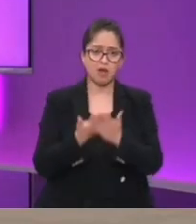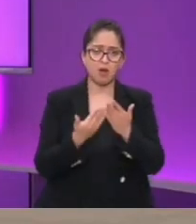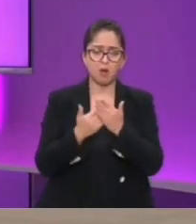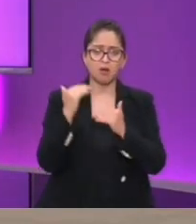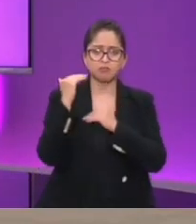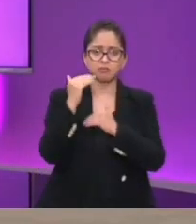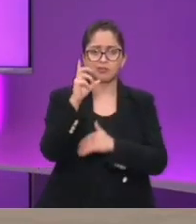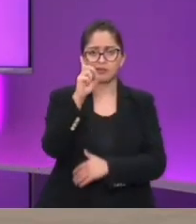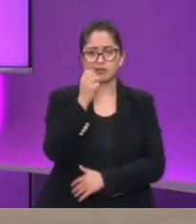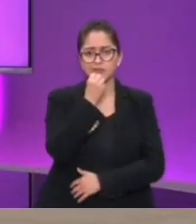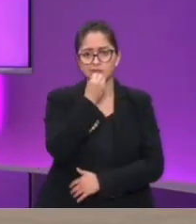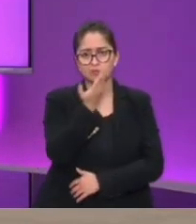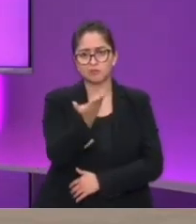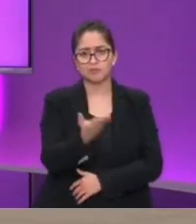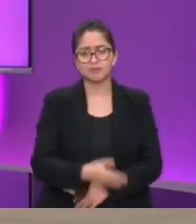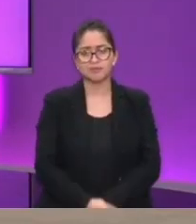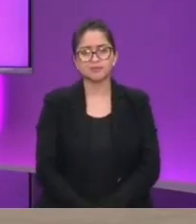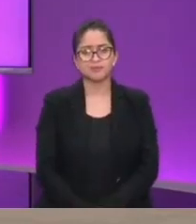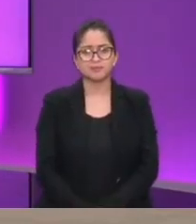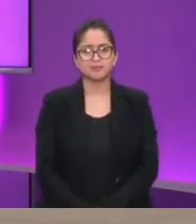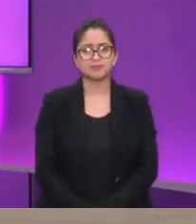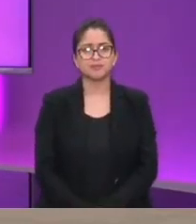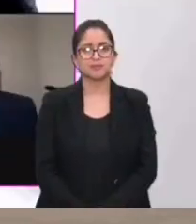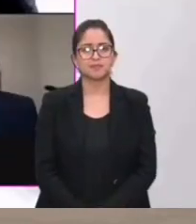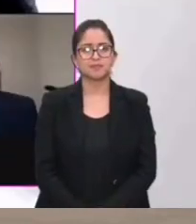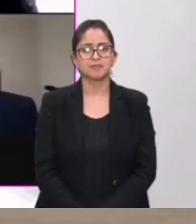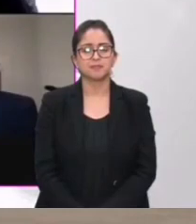por 30 segundos.